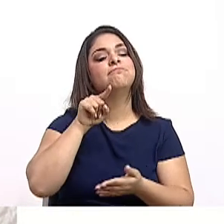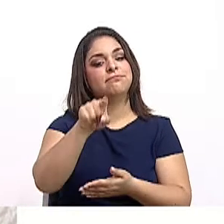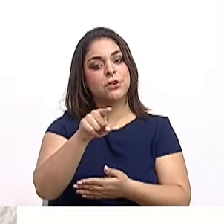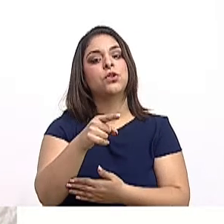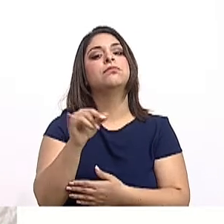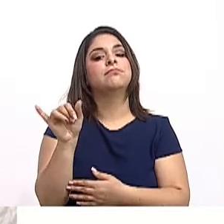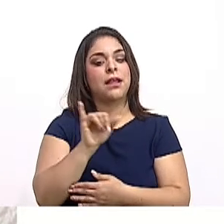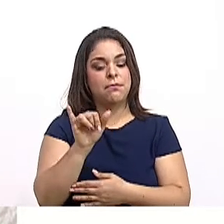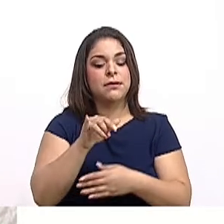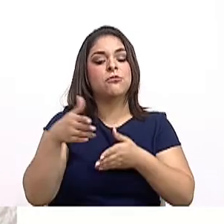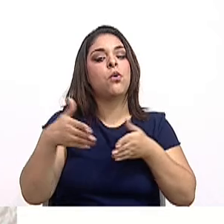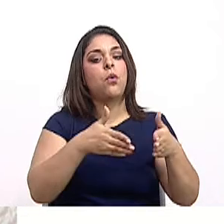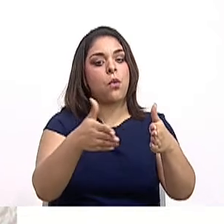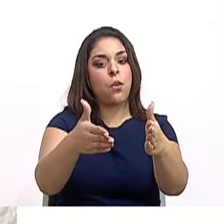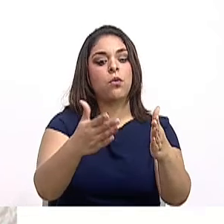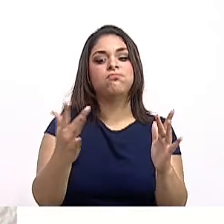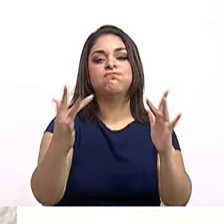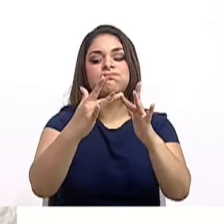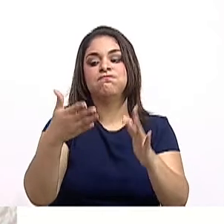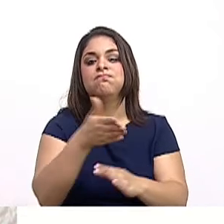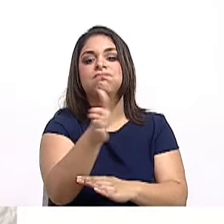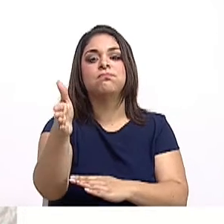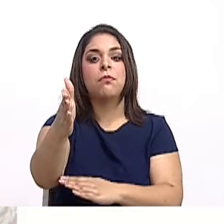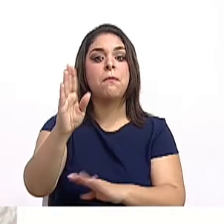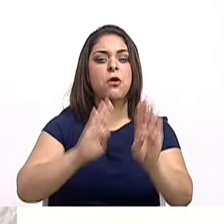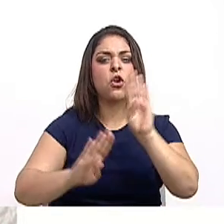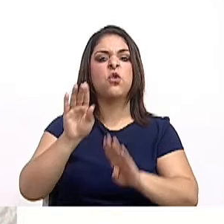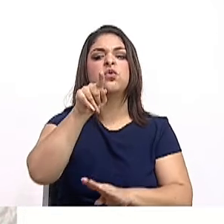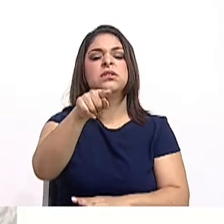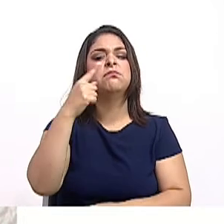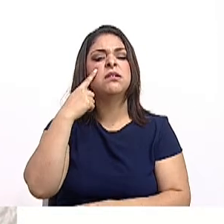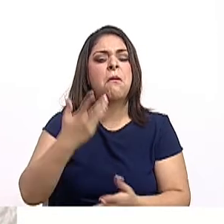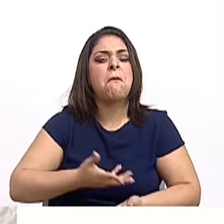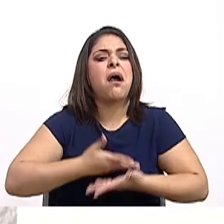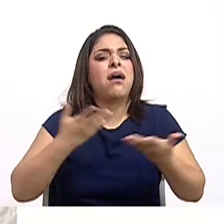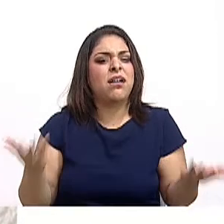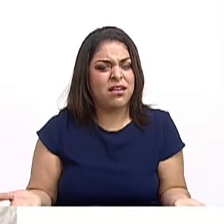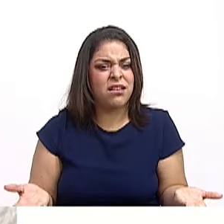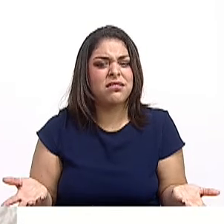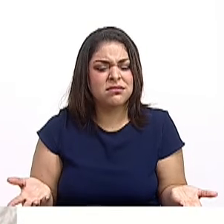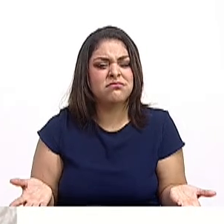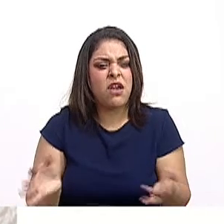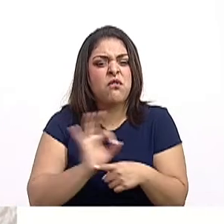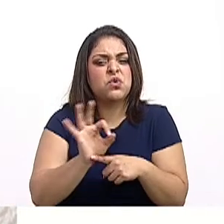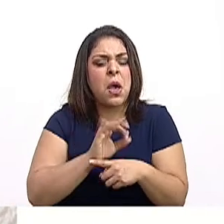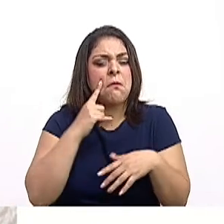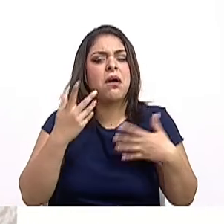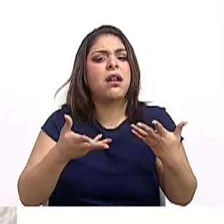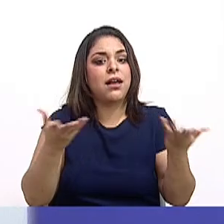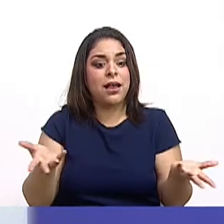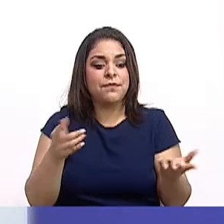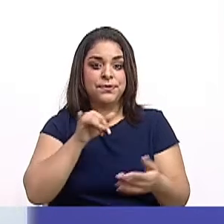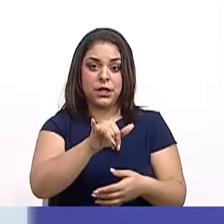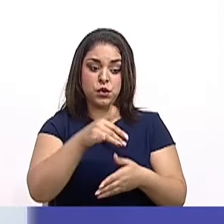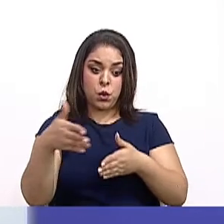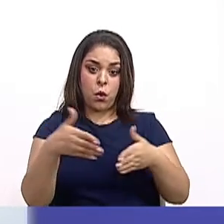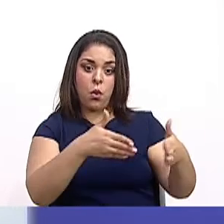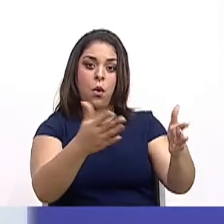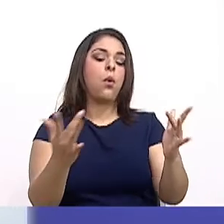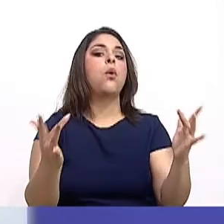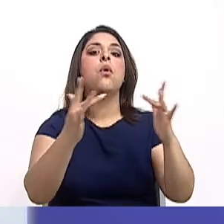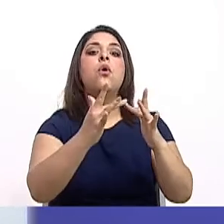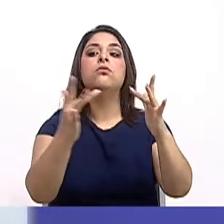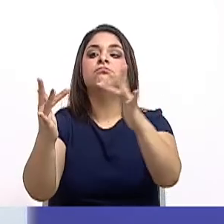biológicos. Se estarán preguntando ustedes ¿para qué sirven estos corredores biológicos? Recuerden que estos